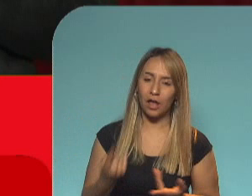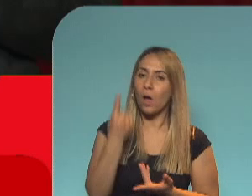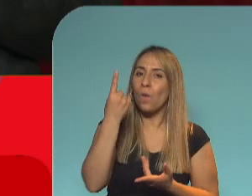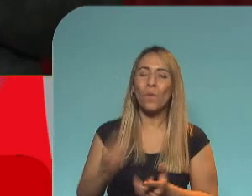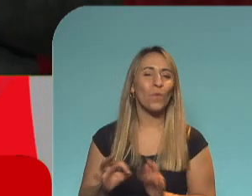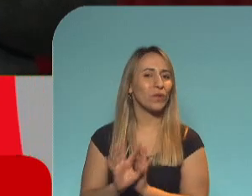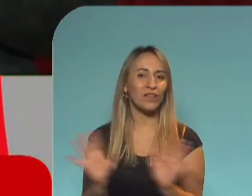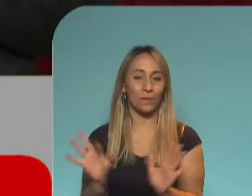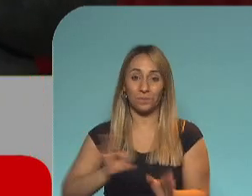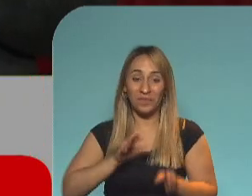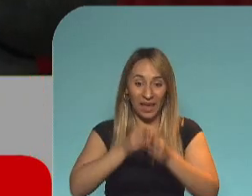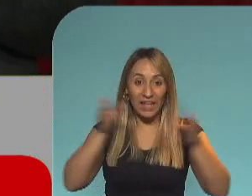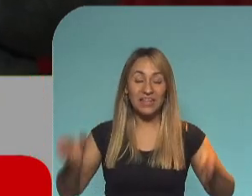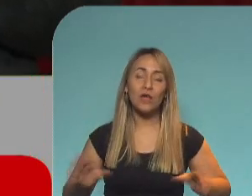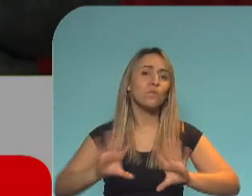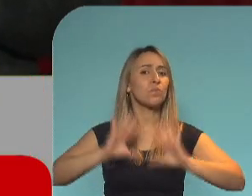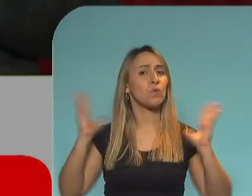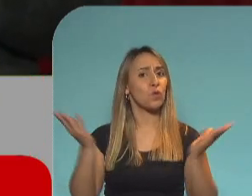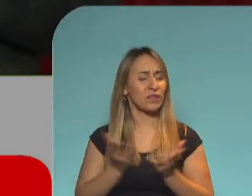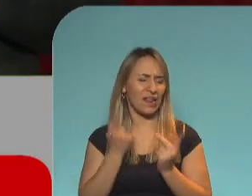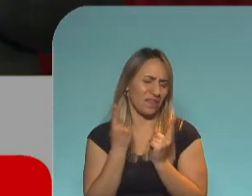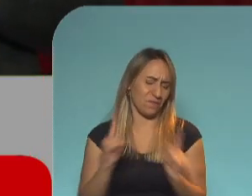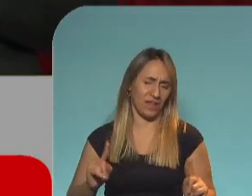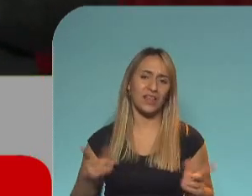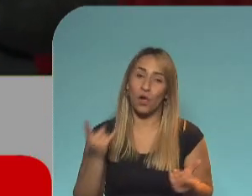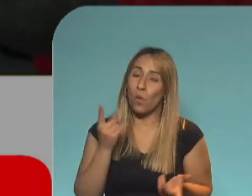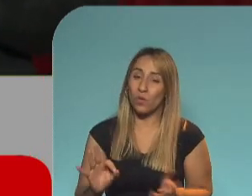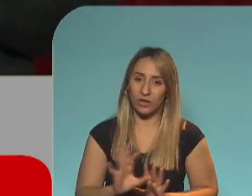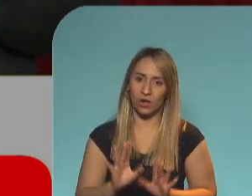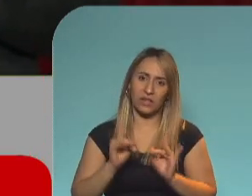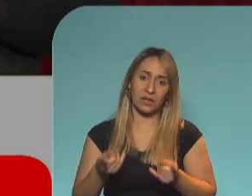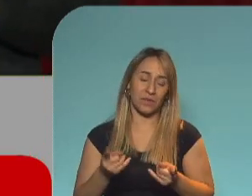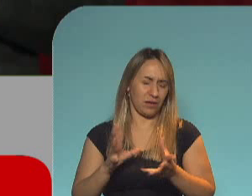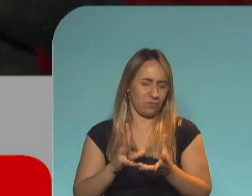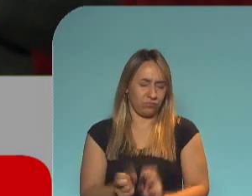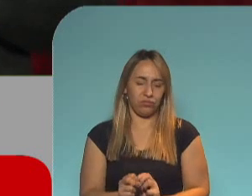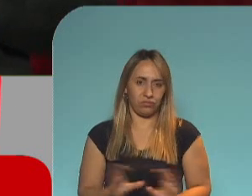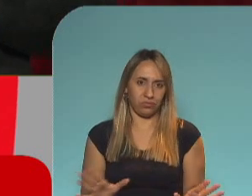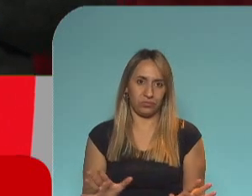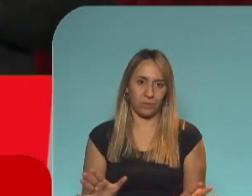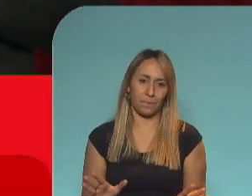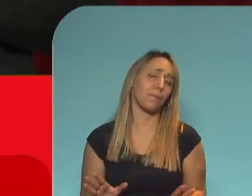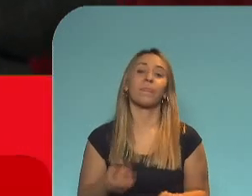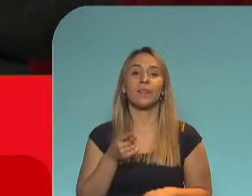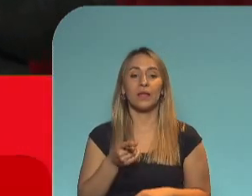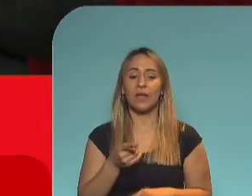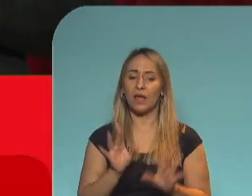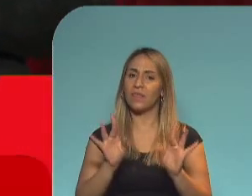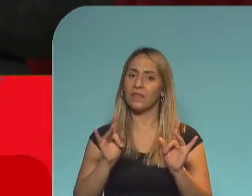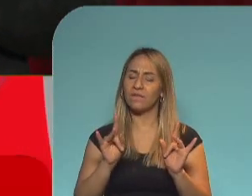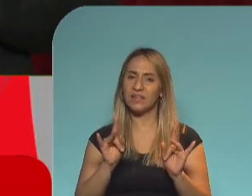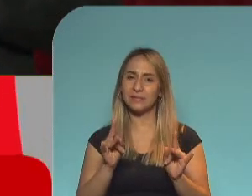que vivimos a nivel mundial es extraordinario y nefasto por donde se lo mire. Es difícil